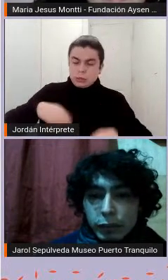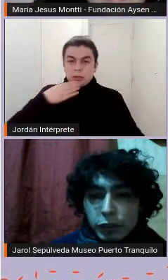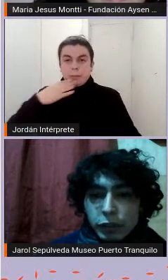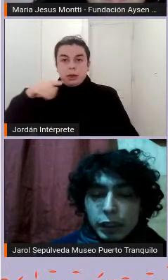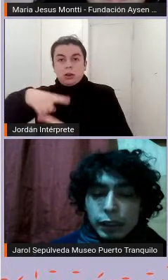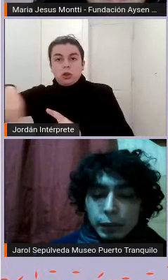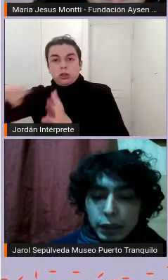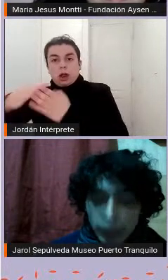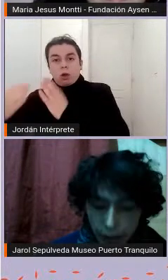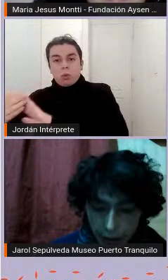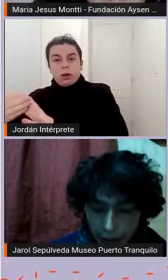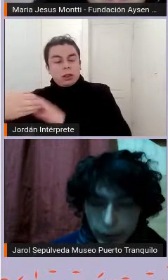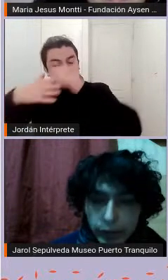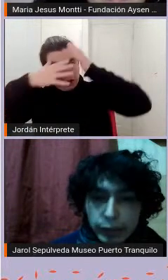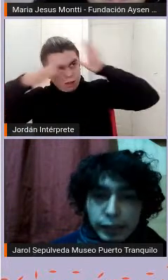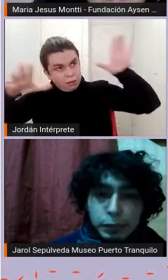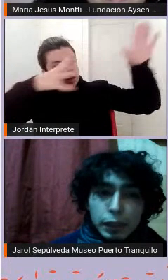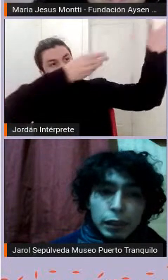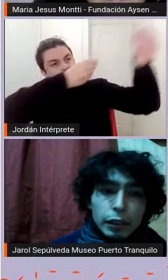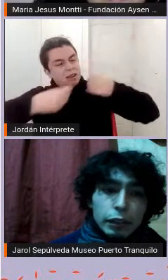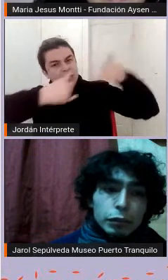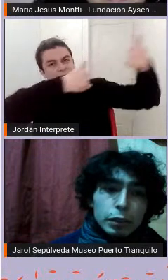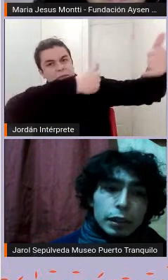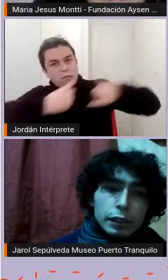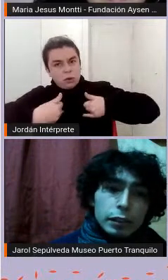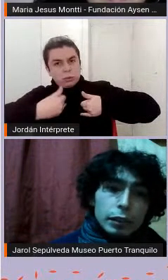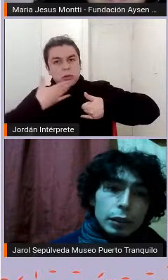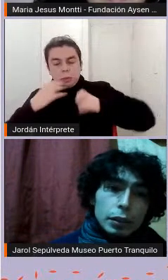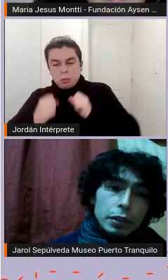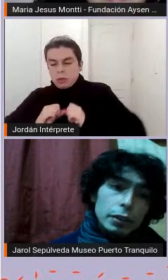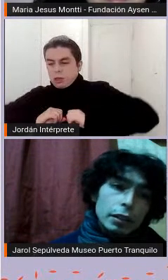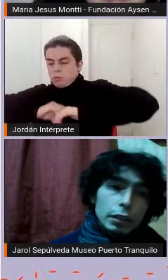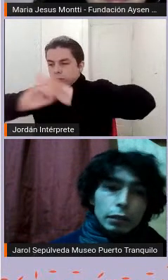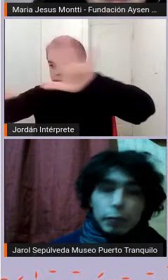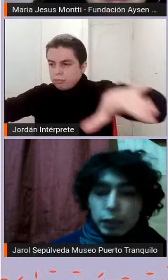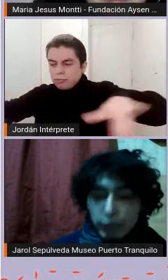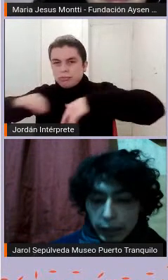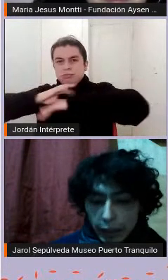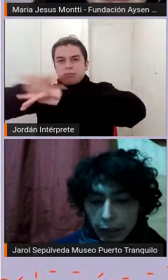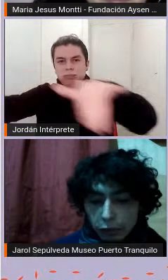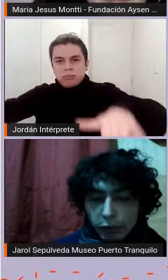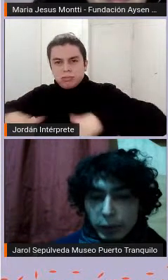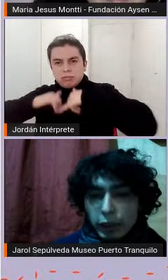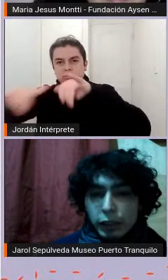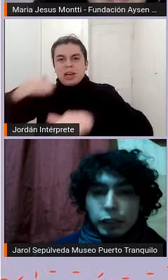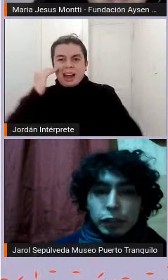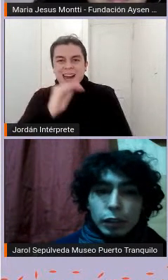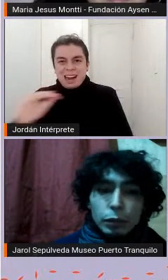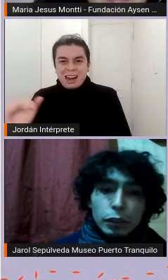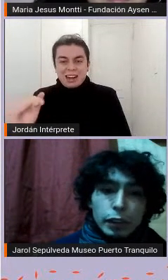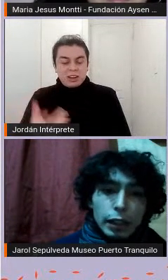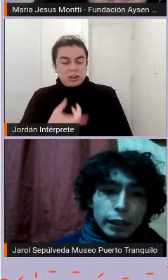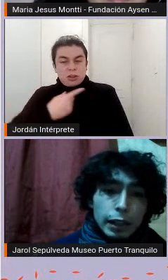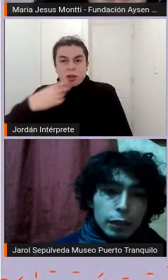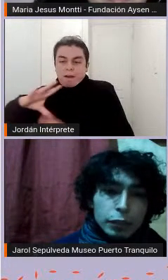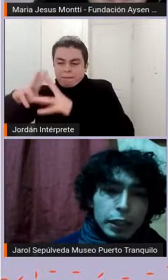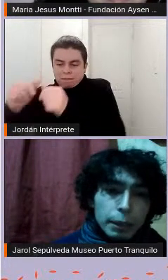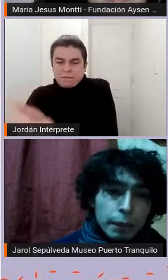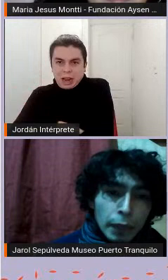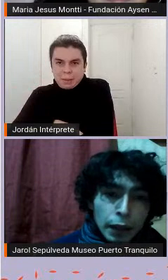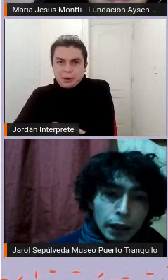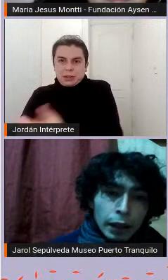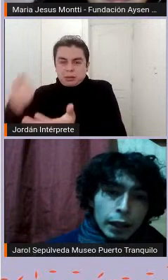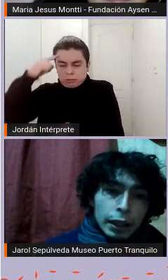esta información y que también esté abierta a transmitirla o difundirla, ¿cierto?, a los niños que eventualmente van a llegar a su familia y que son el núcleo de la